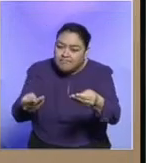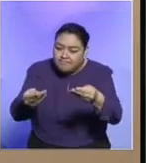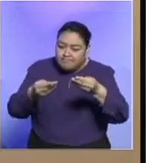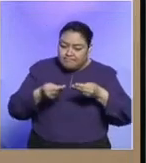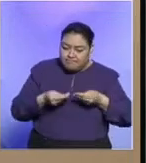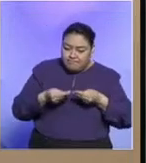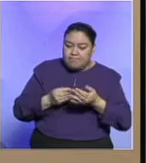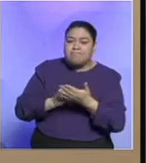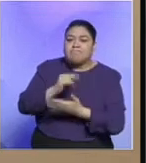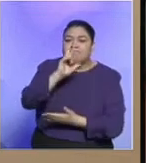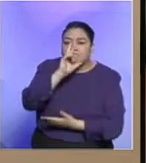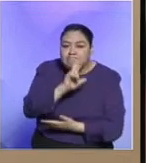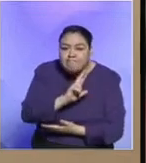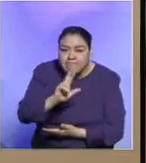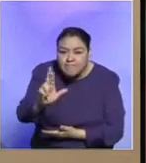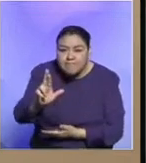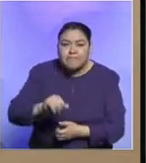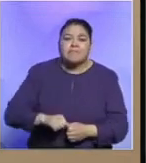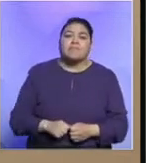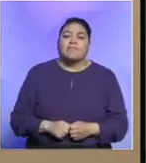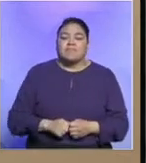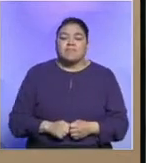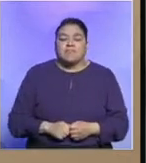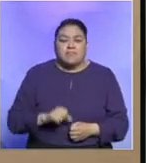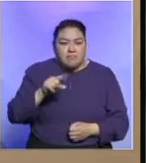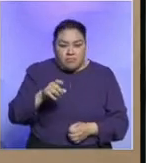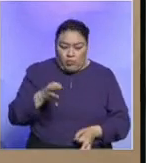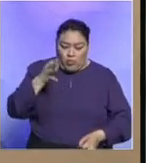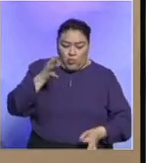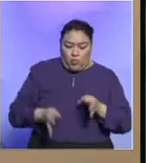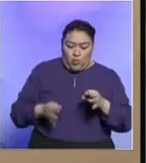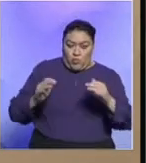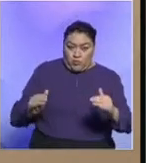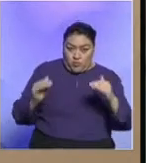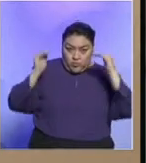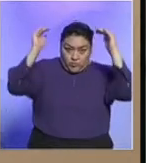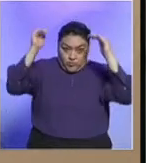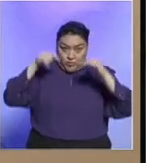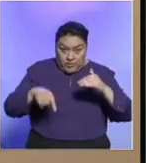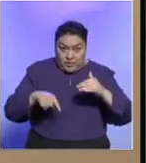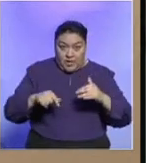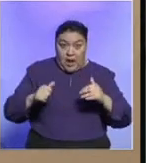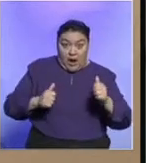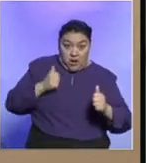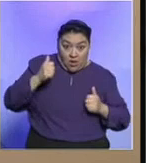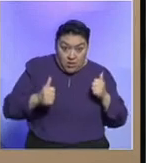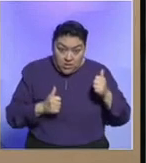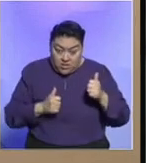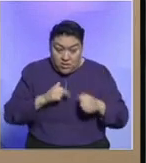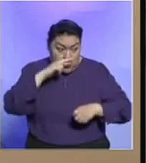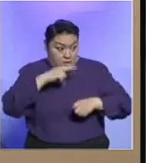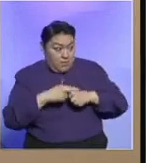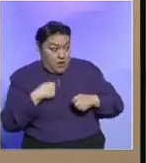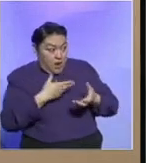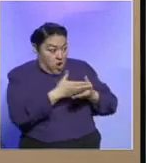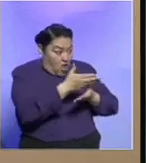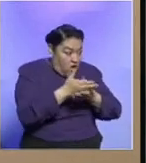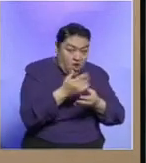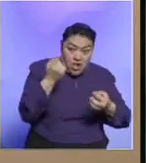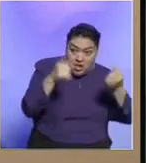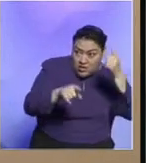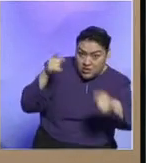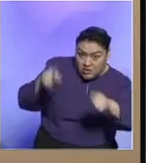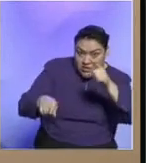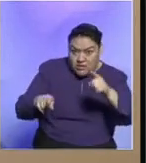con cualquier elección. Este tribunal no está invadiendo ninguna competencia ni está excediendo